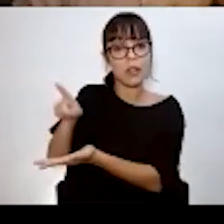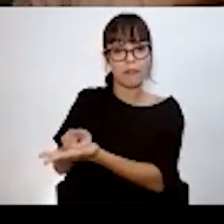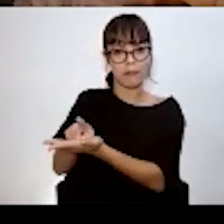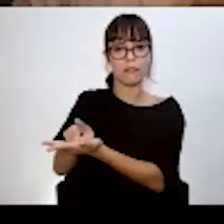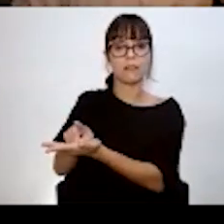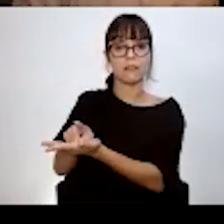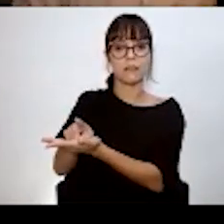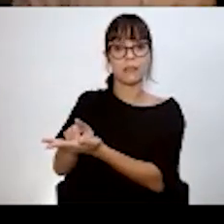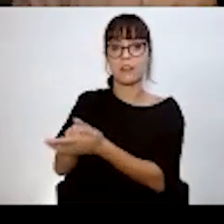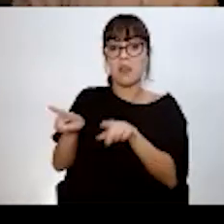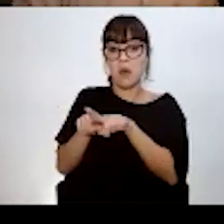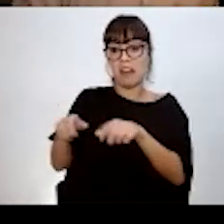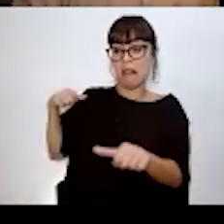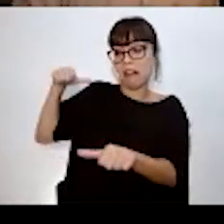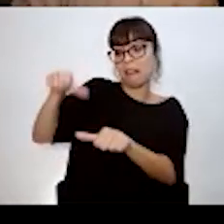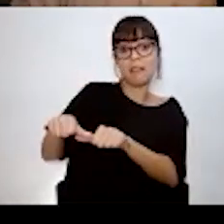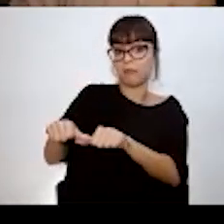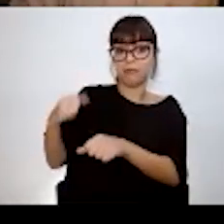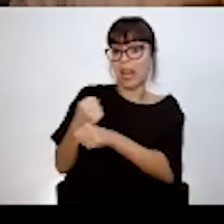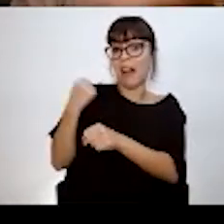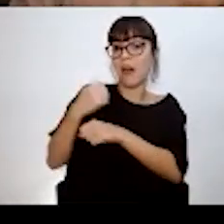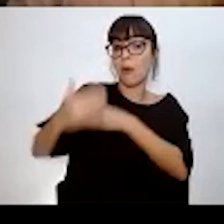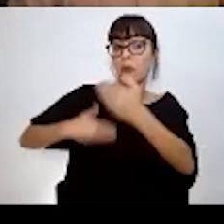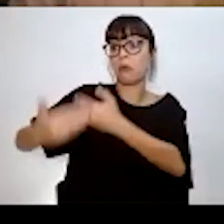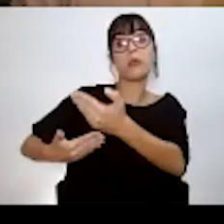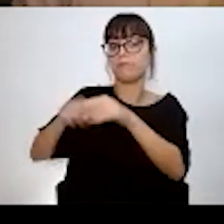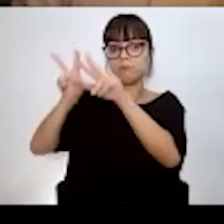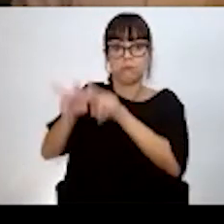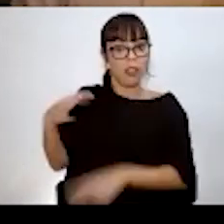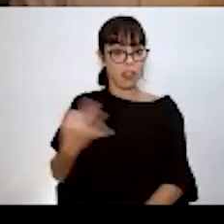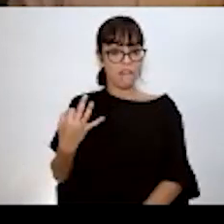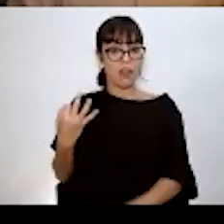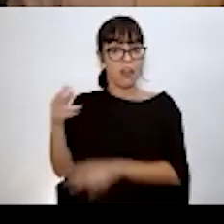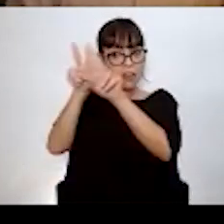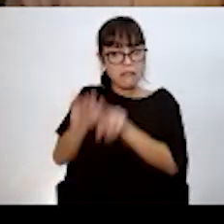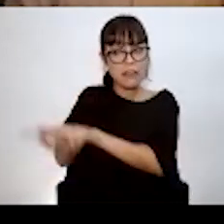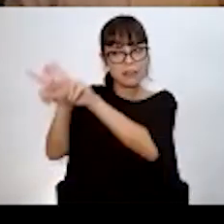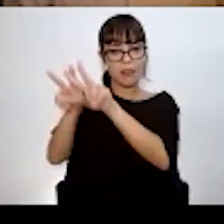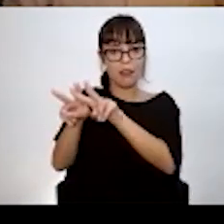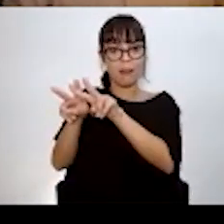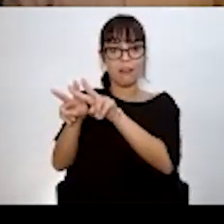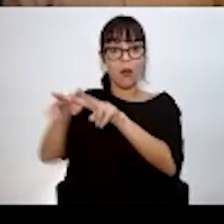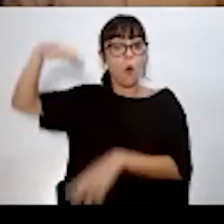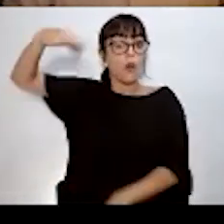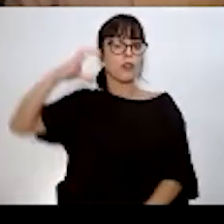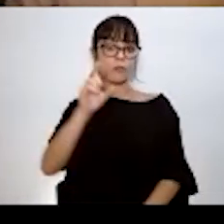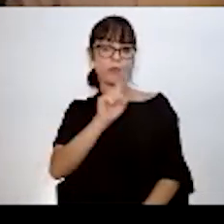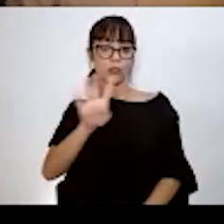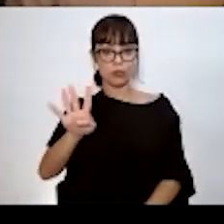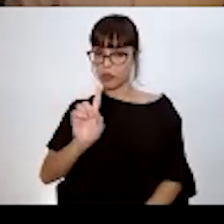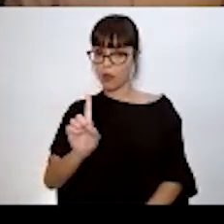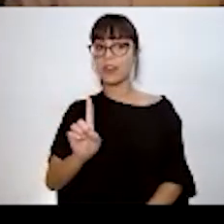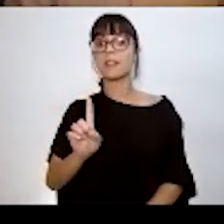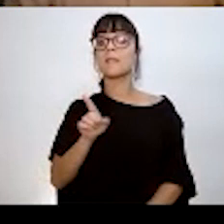de trabajo que hemos desarrollado hasta la actualidad. Es decir, el carbono 14 no constituye una excepción, constituye una prueba